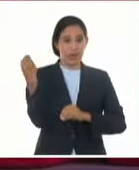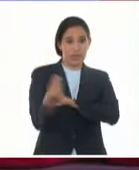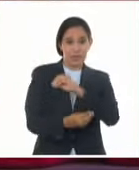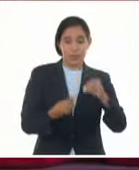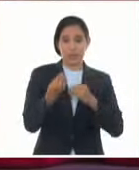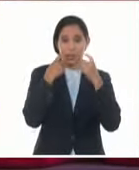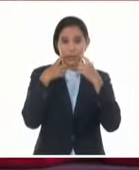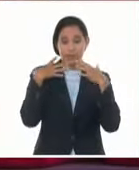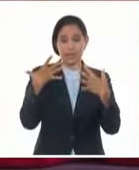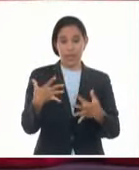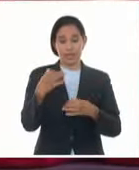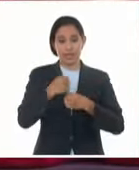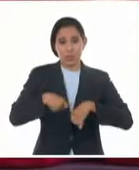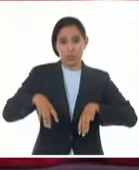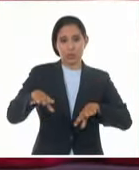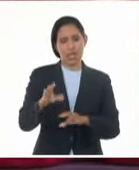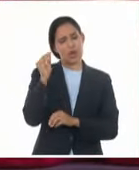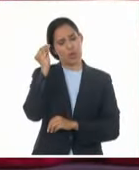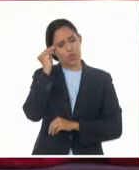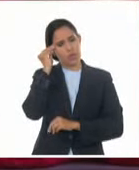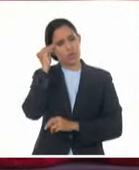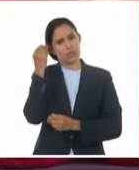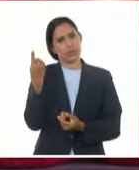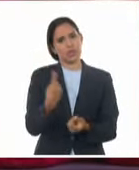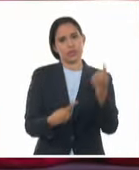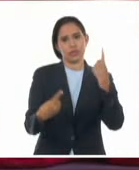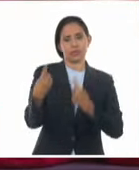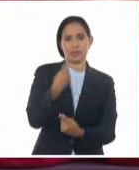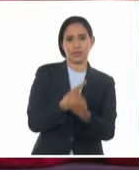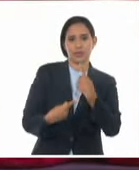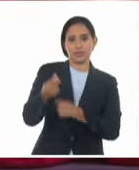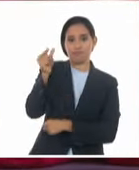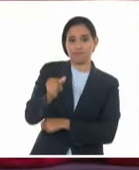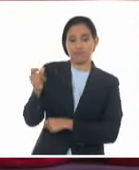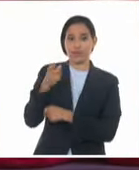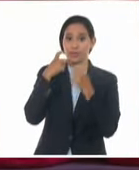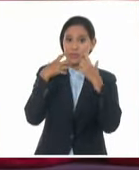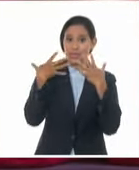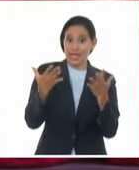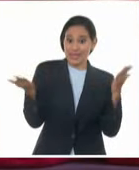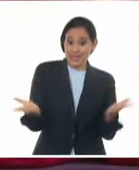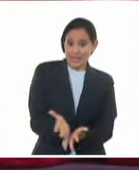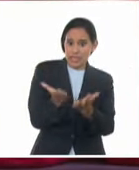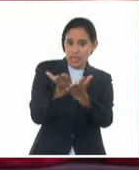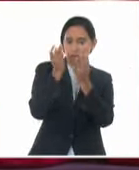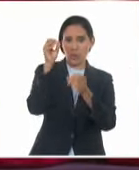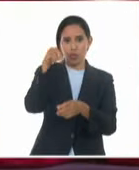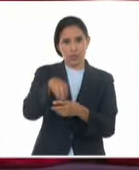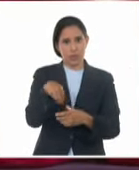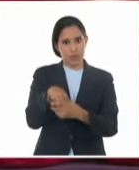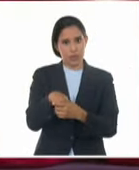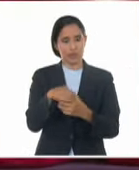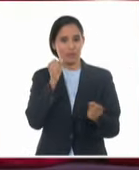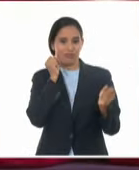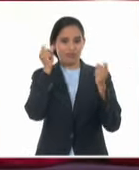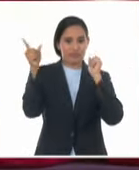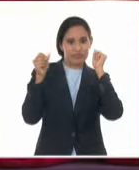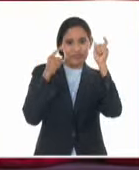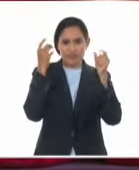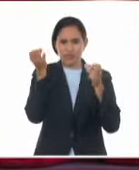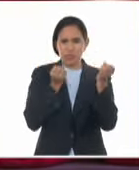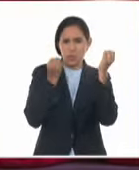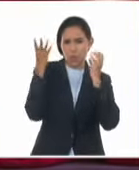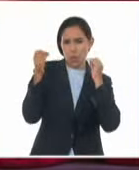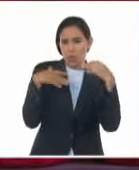en una sociedad de conocimiento y que el camino de su desarrollo sea el camino de la innovación y de la ciencia,